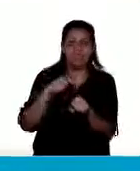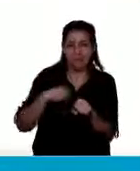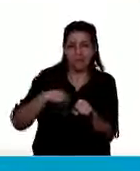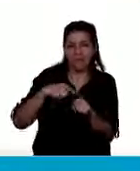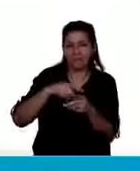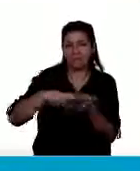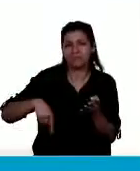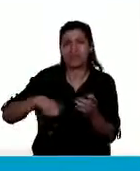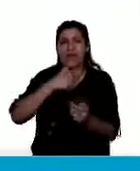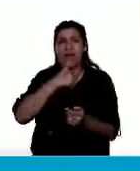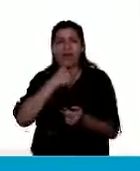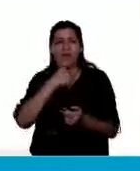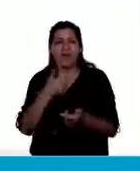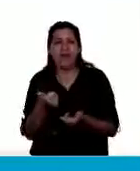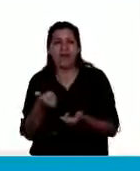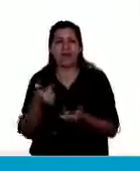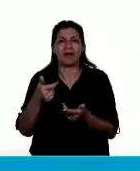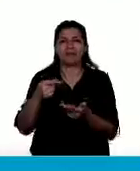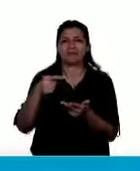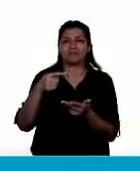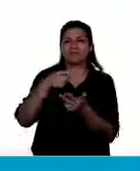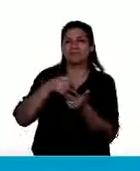agua potable, que la salud tenía que ver